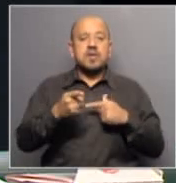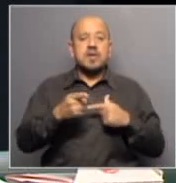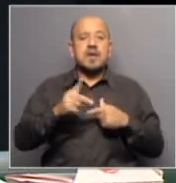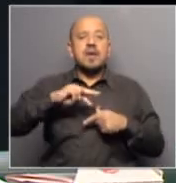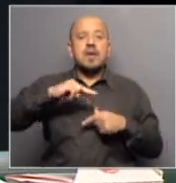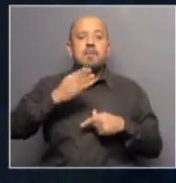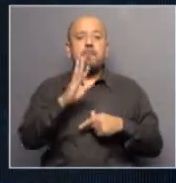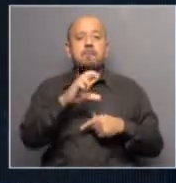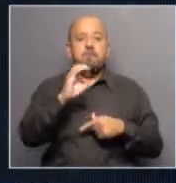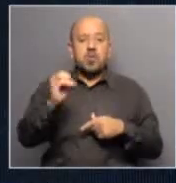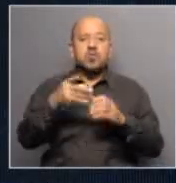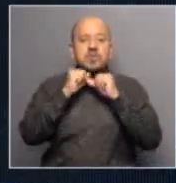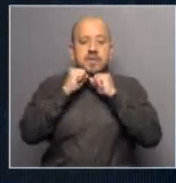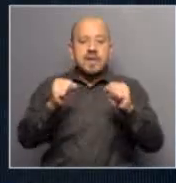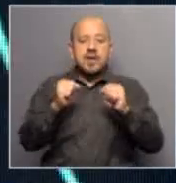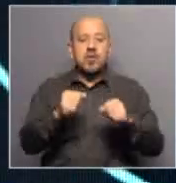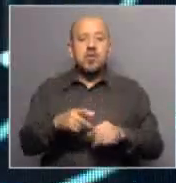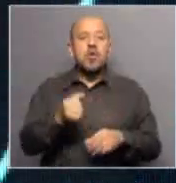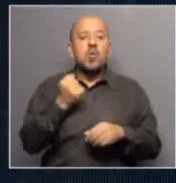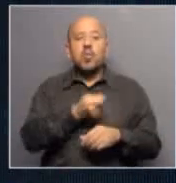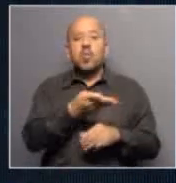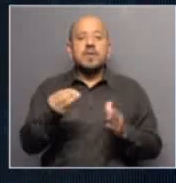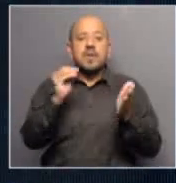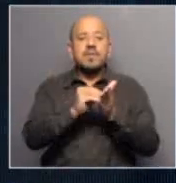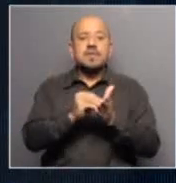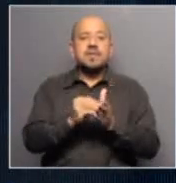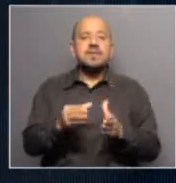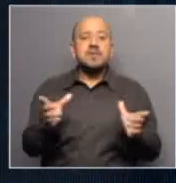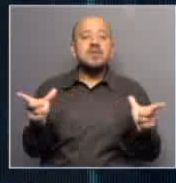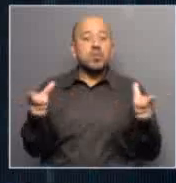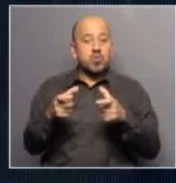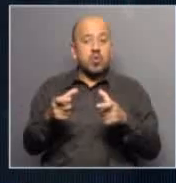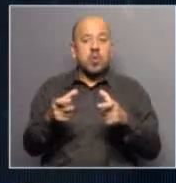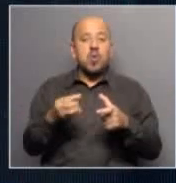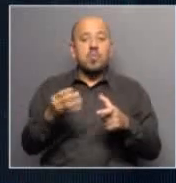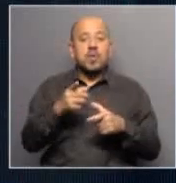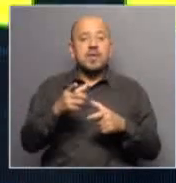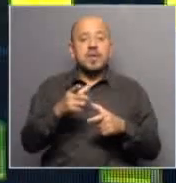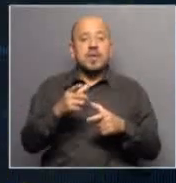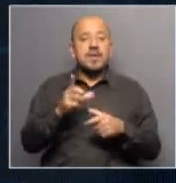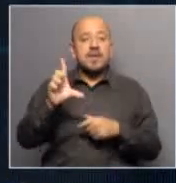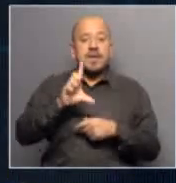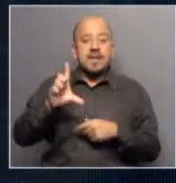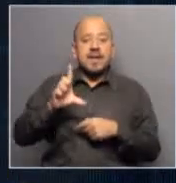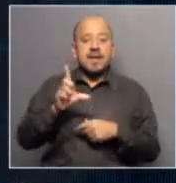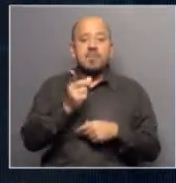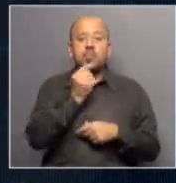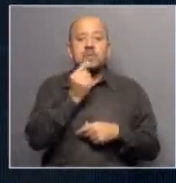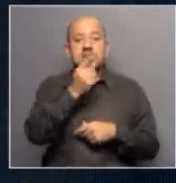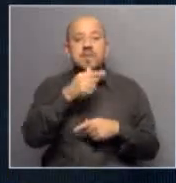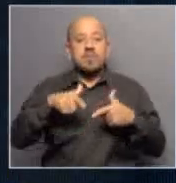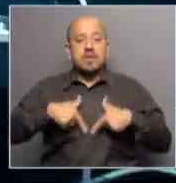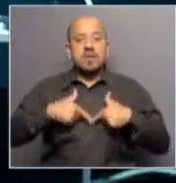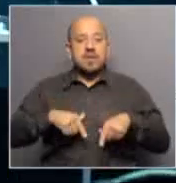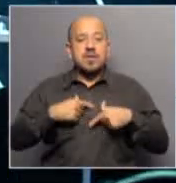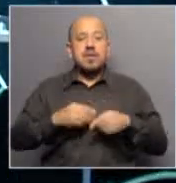me pregunto yo cuántas veces se reunió para discutir este tema. Porque el doctor Larrañaga está infringiendo la